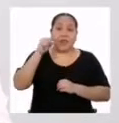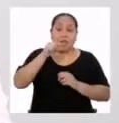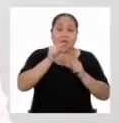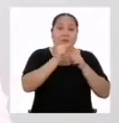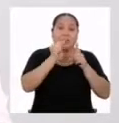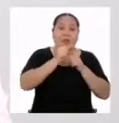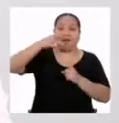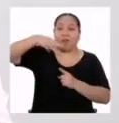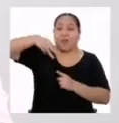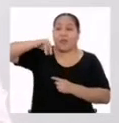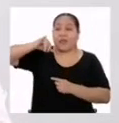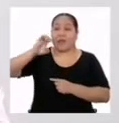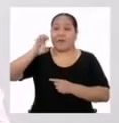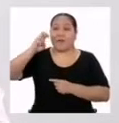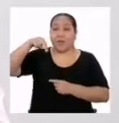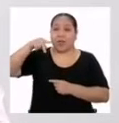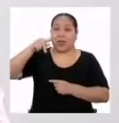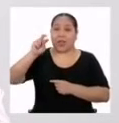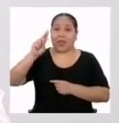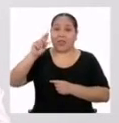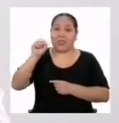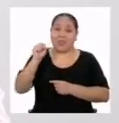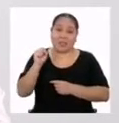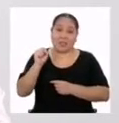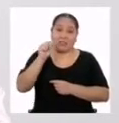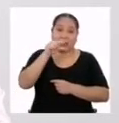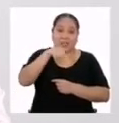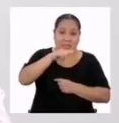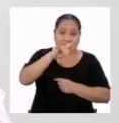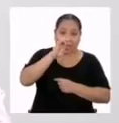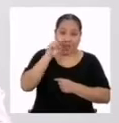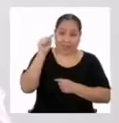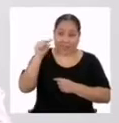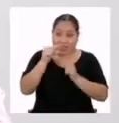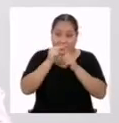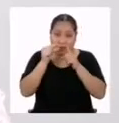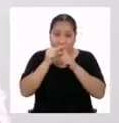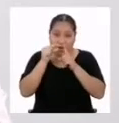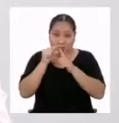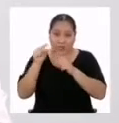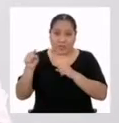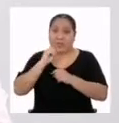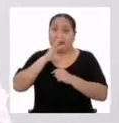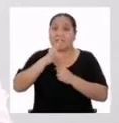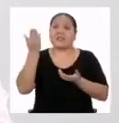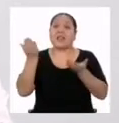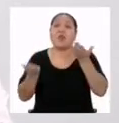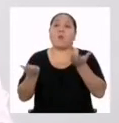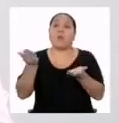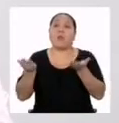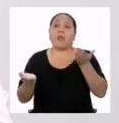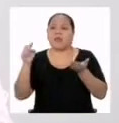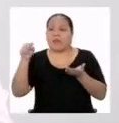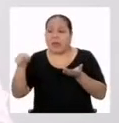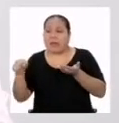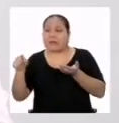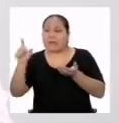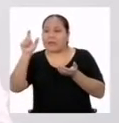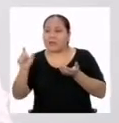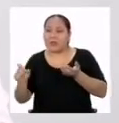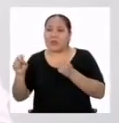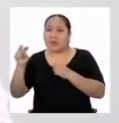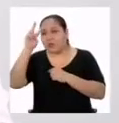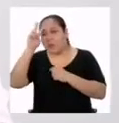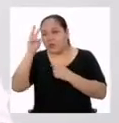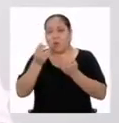que. Con el análisis que tenemos hasta ahora de los primeros 2 párrafos, ya podemos ir sacando algunas conjeturas.